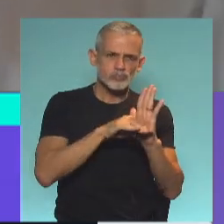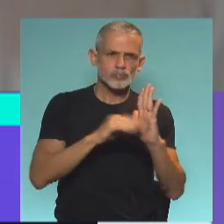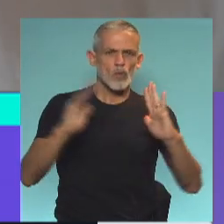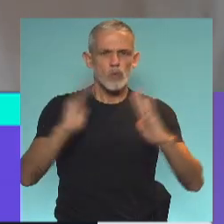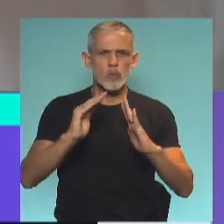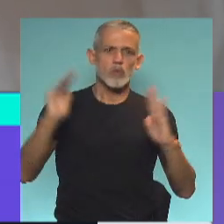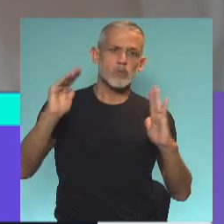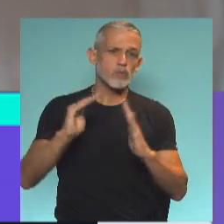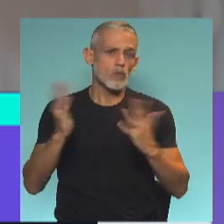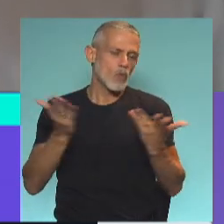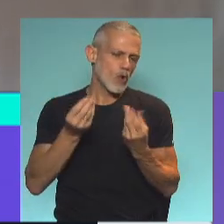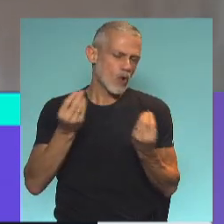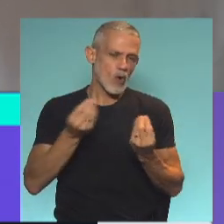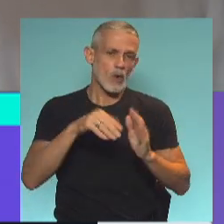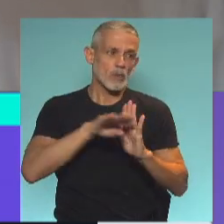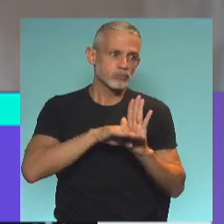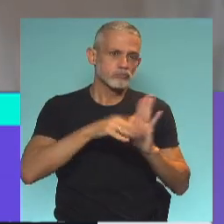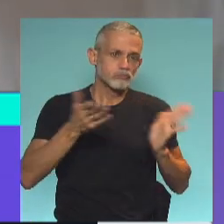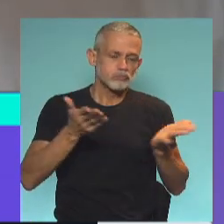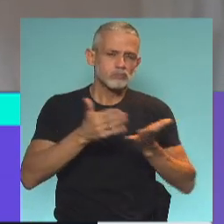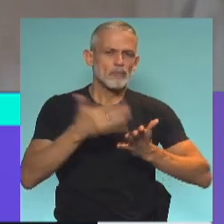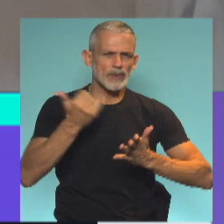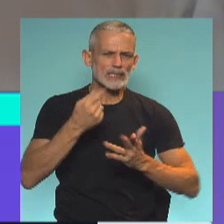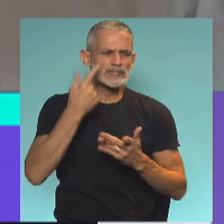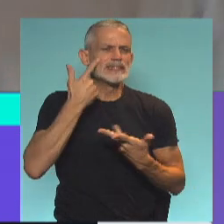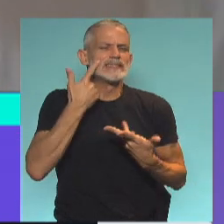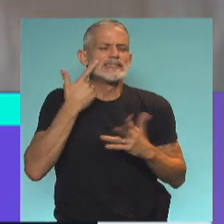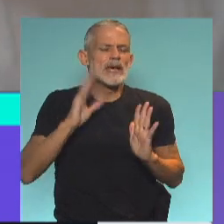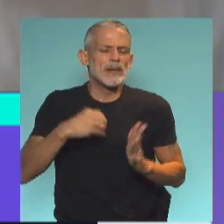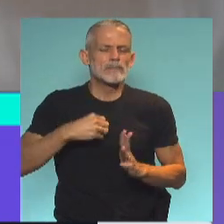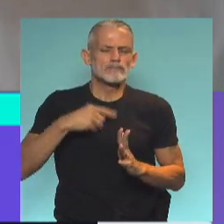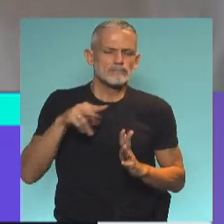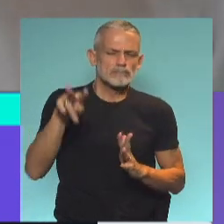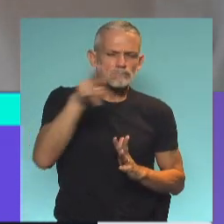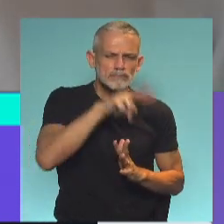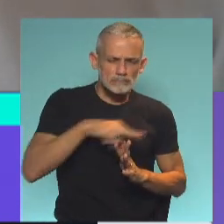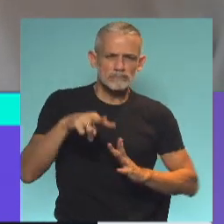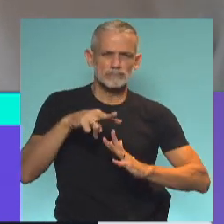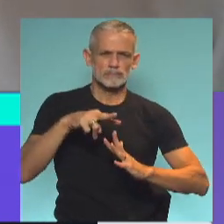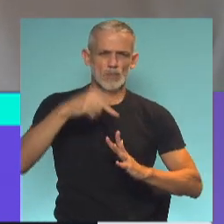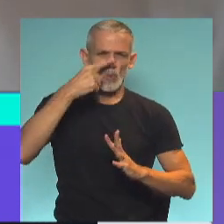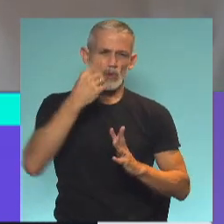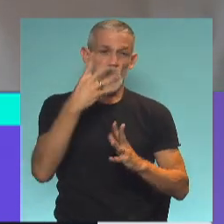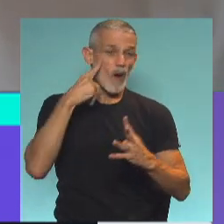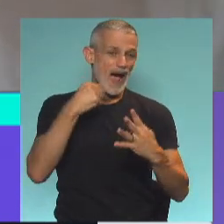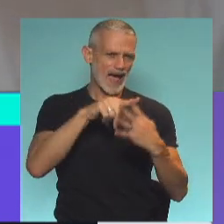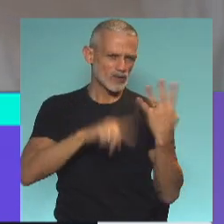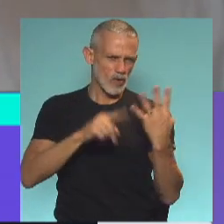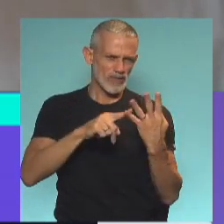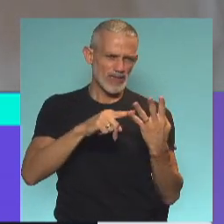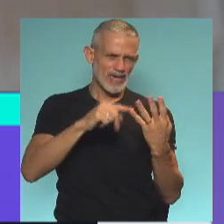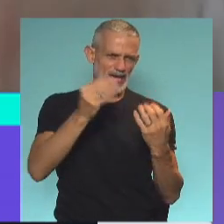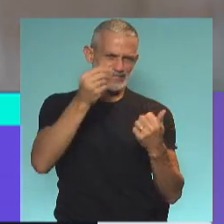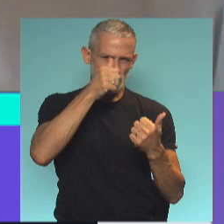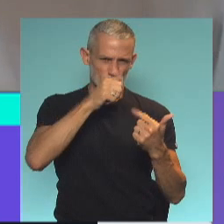para saber si realmente las estamos cumpliendo, a pesar que hay una percepción que por lo menos durante los últimos 4 días del fin